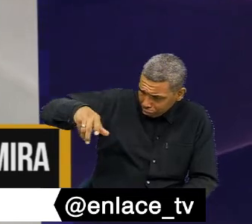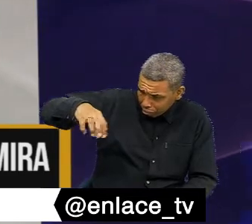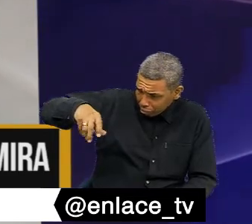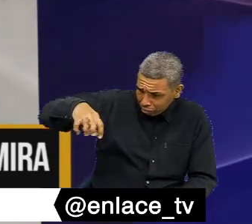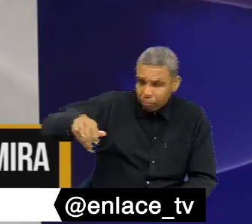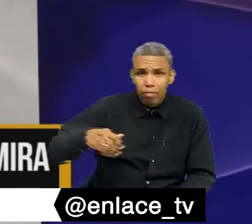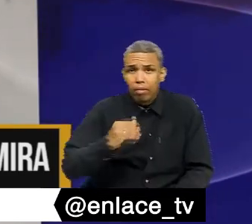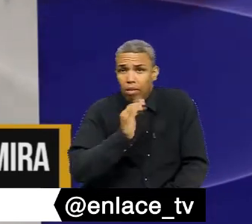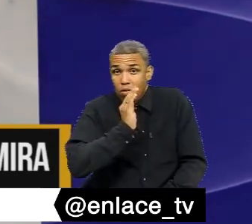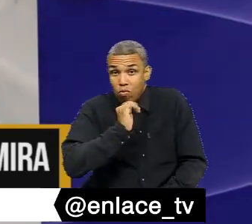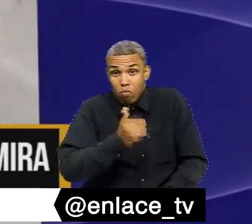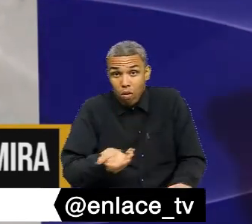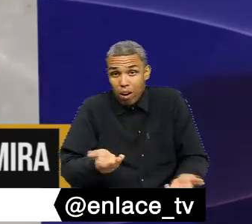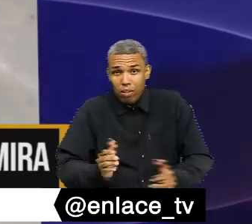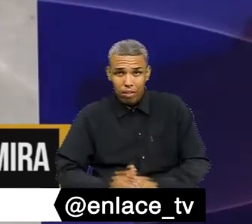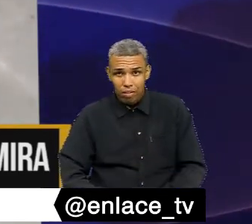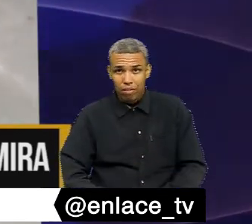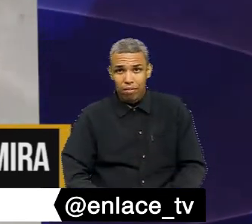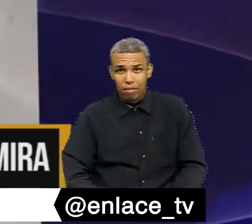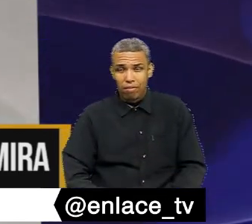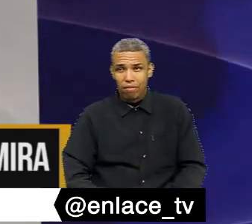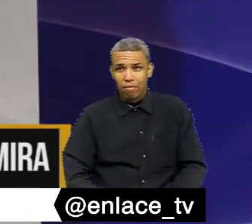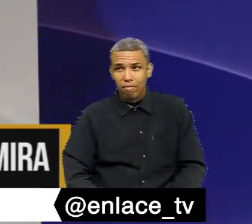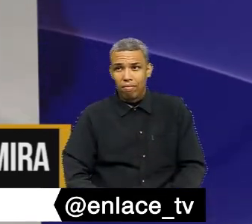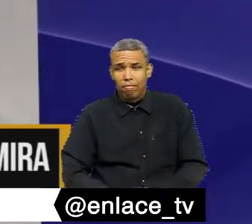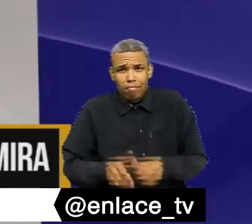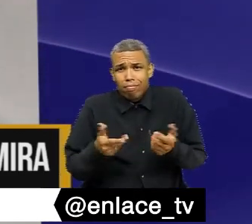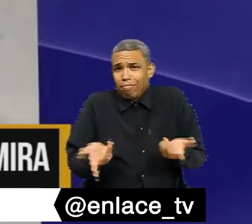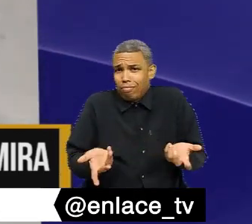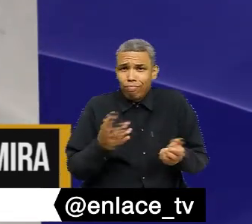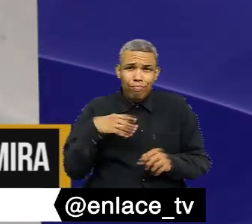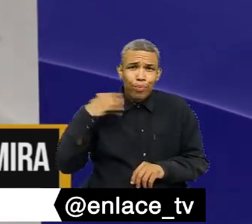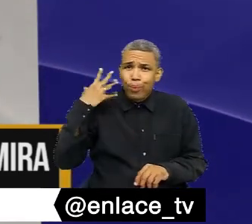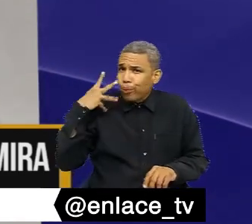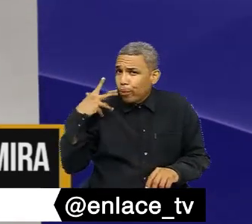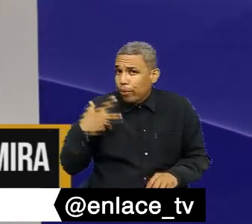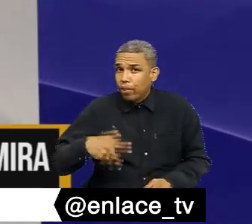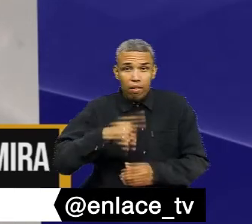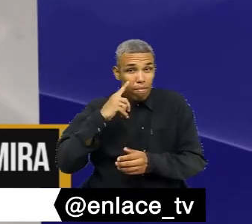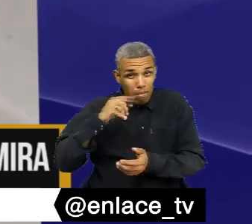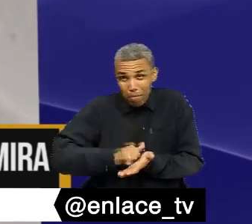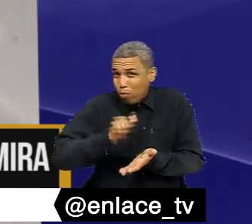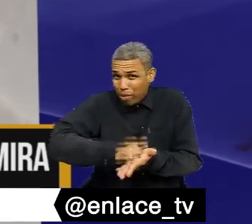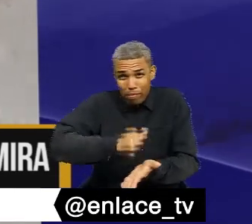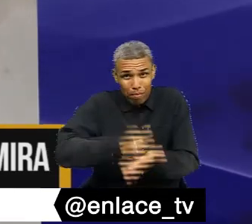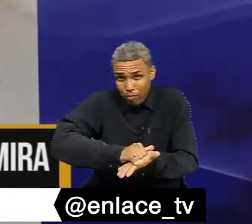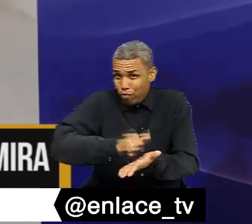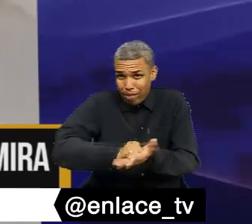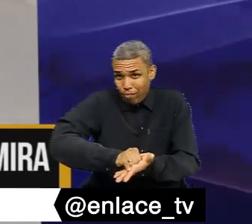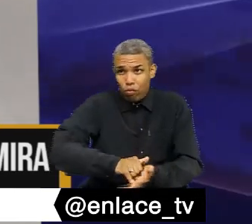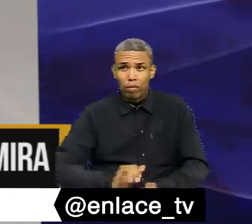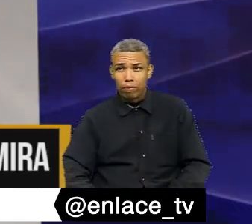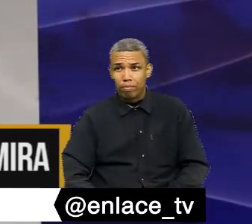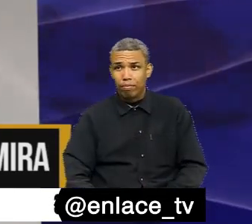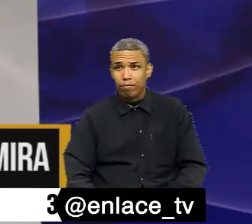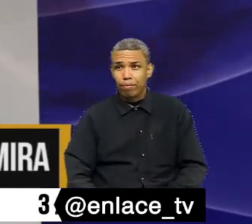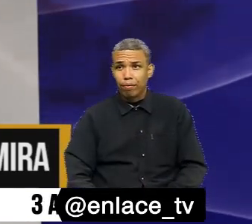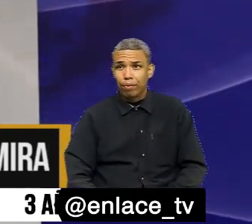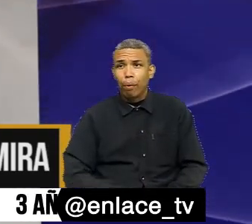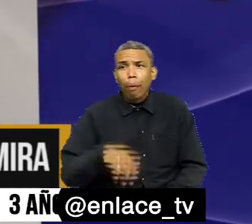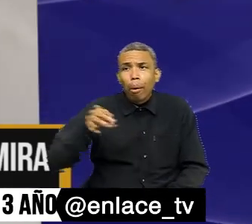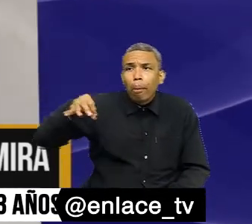no hay ni una gota de agua. Y así, miren la gota de agua que sale.